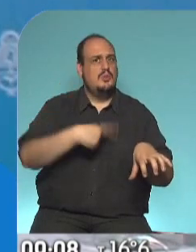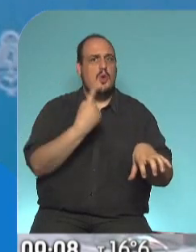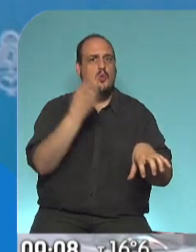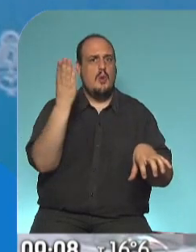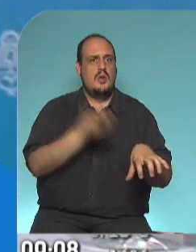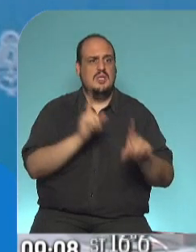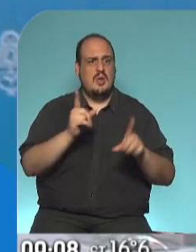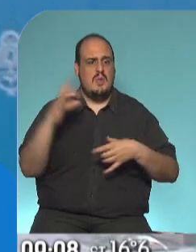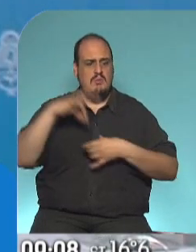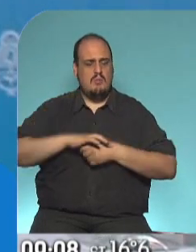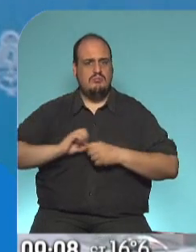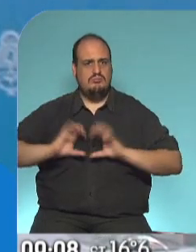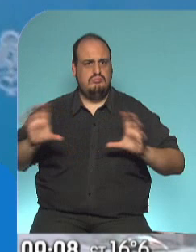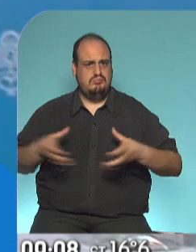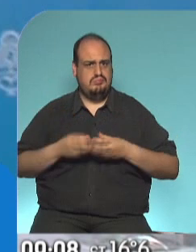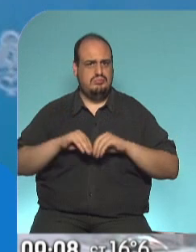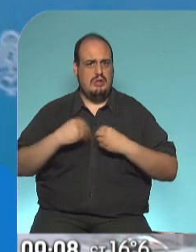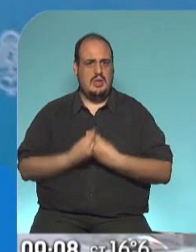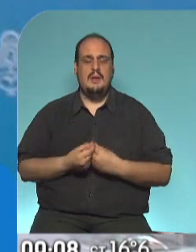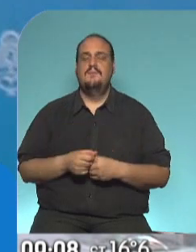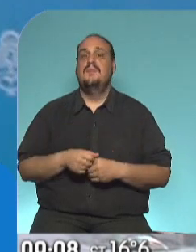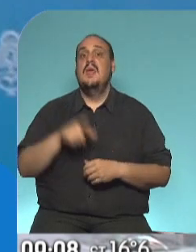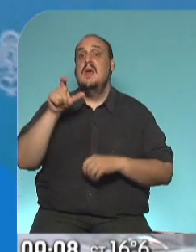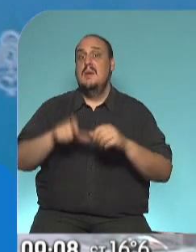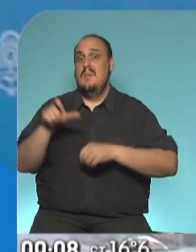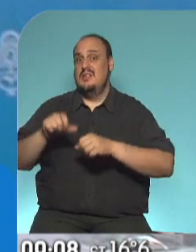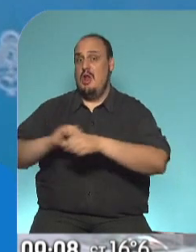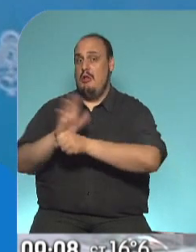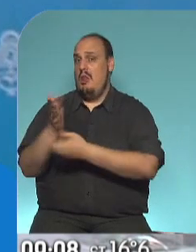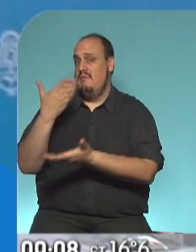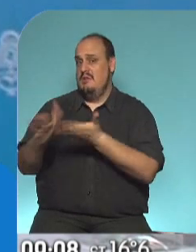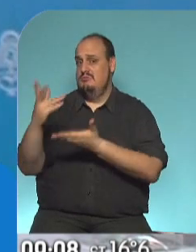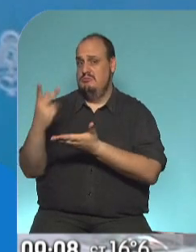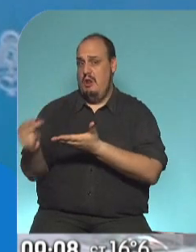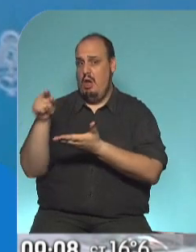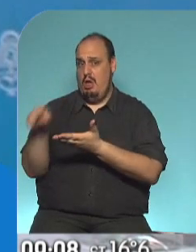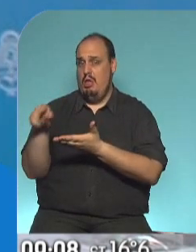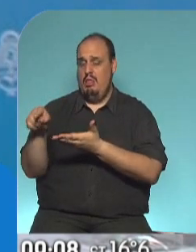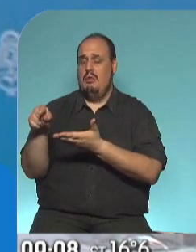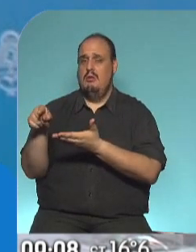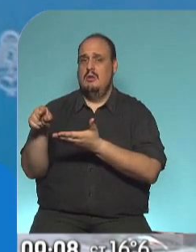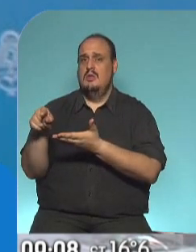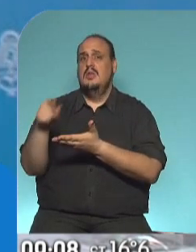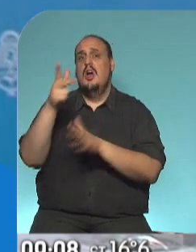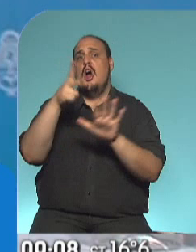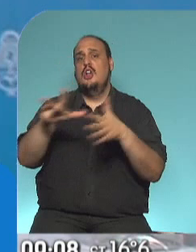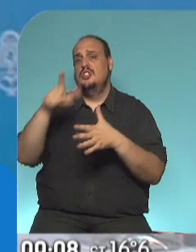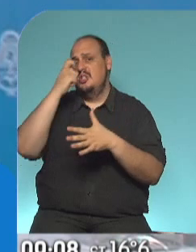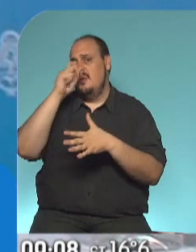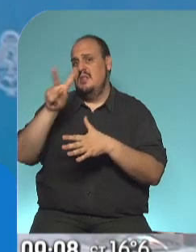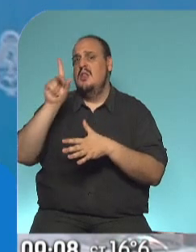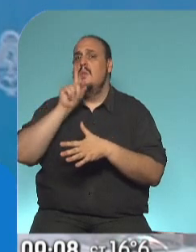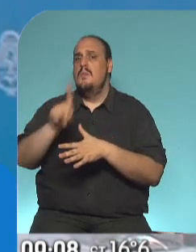todos los casos confirmados los casos que se han descartado de coronavirus de kobe 19 son 800